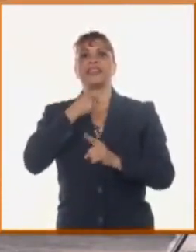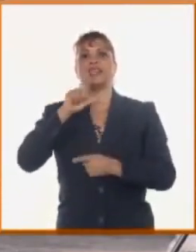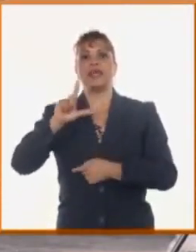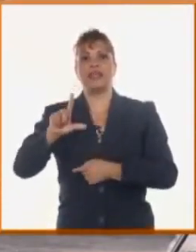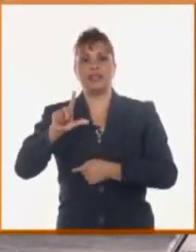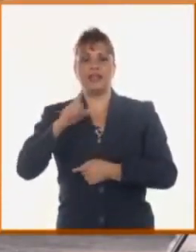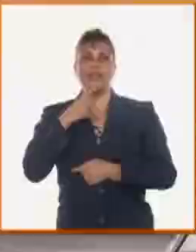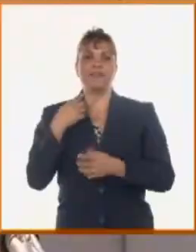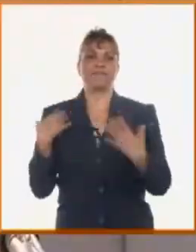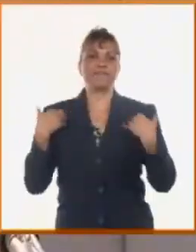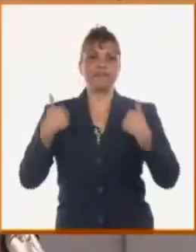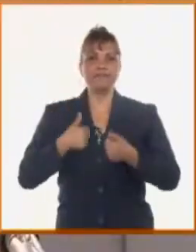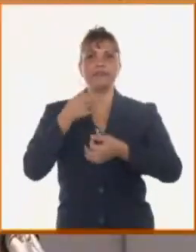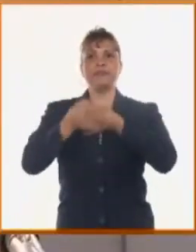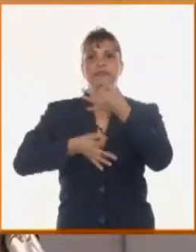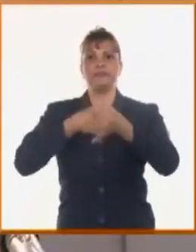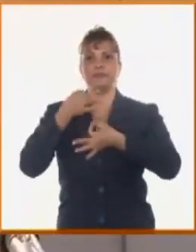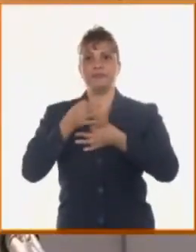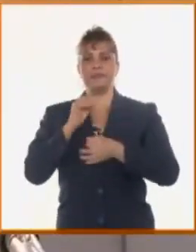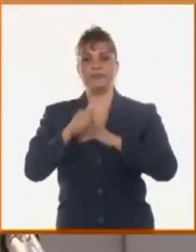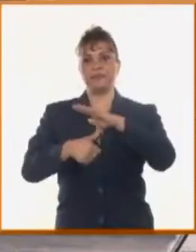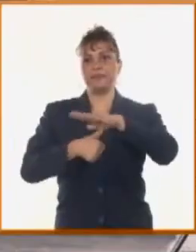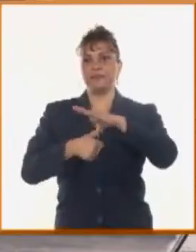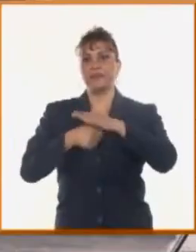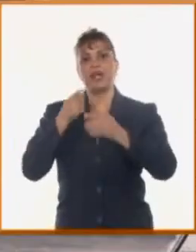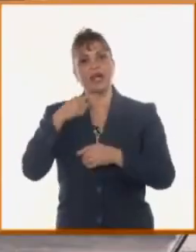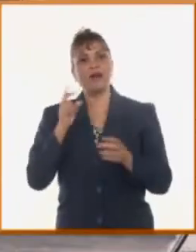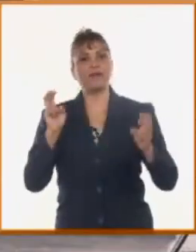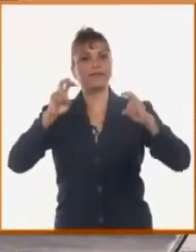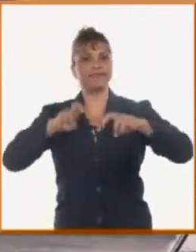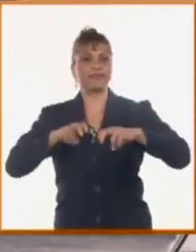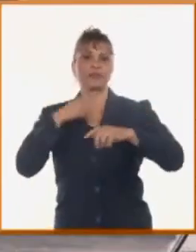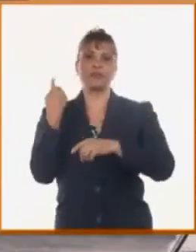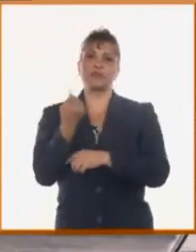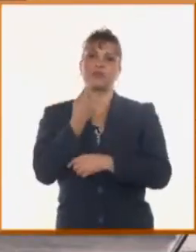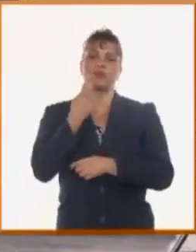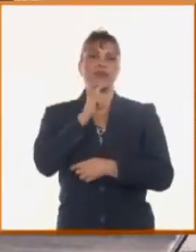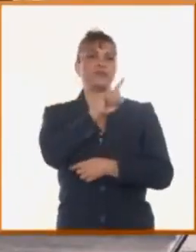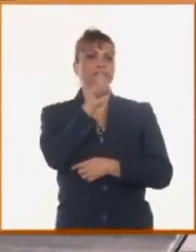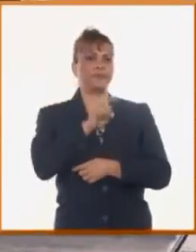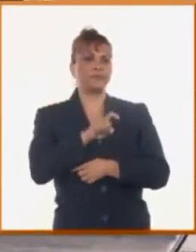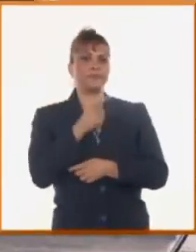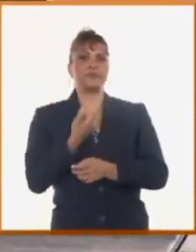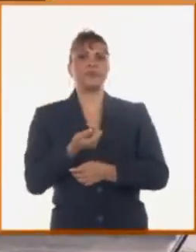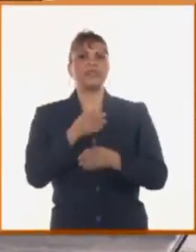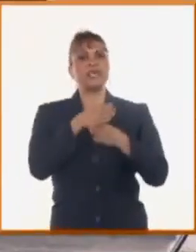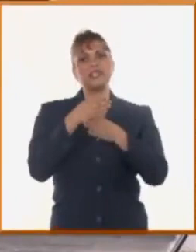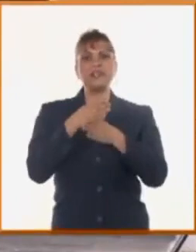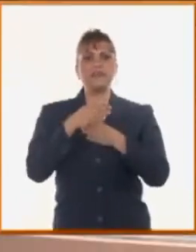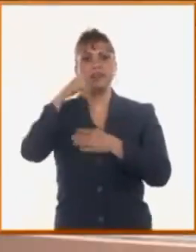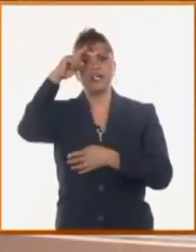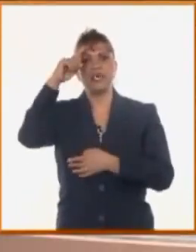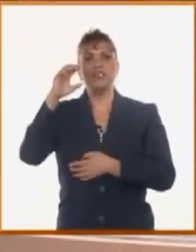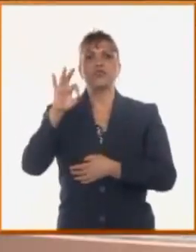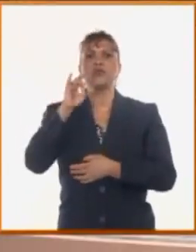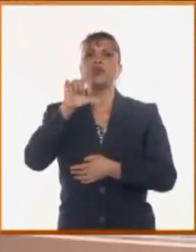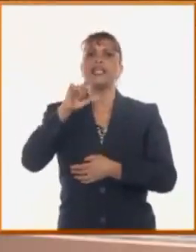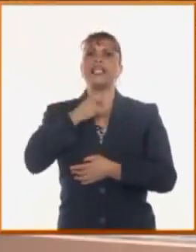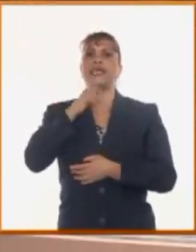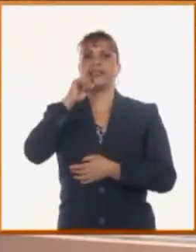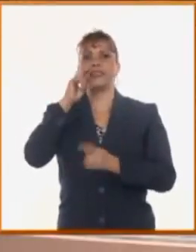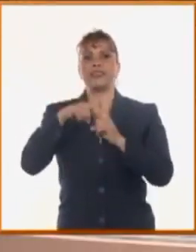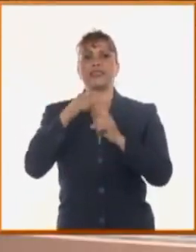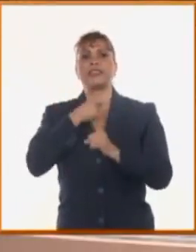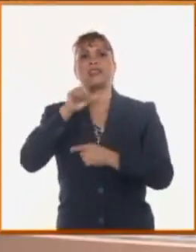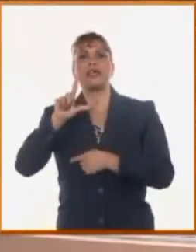presidente, Robelis Lambert Mato, está esta tarde con nosotros. Robelis, ¿qué cosa es Solintel? ¿Por qué una sociedad mercantil